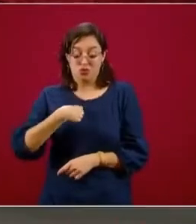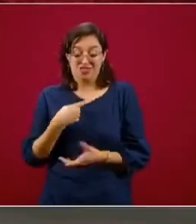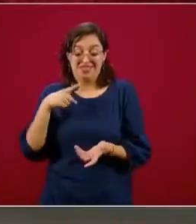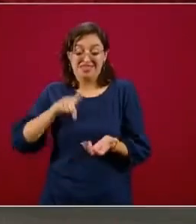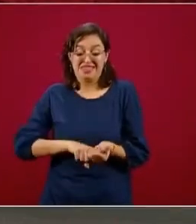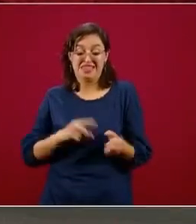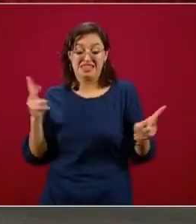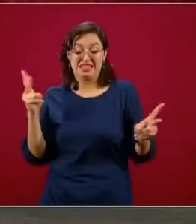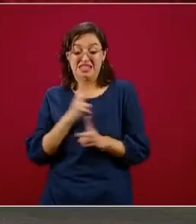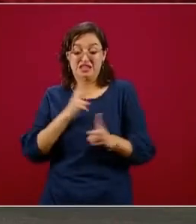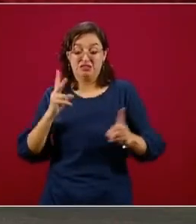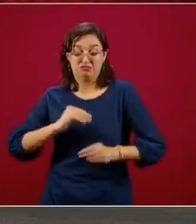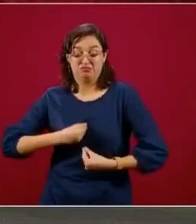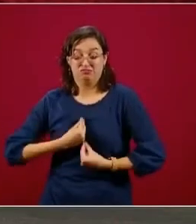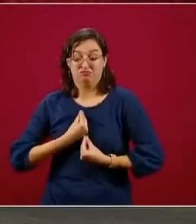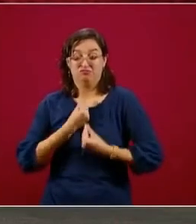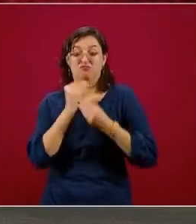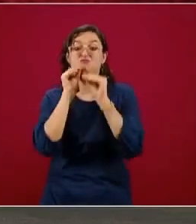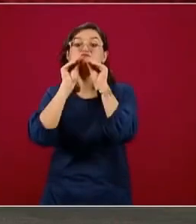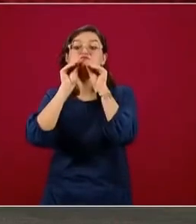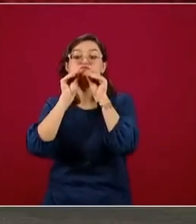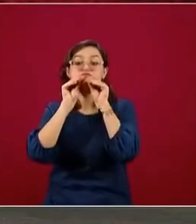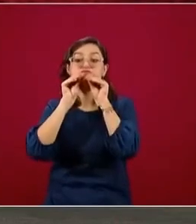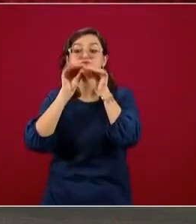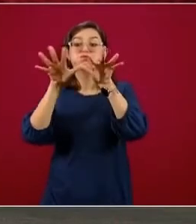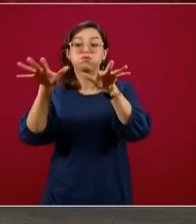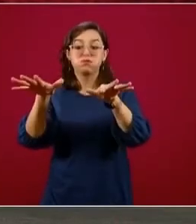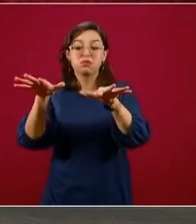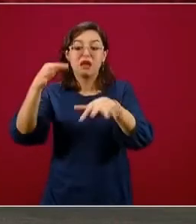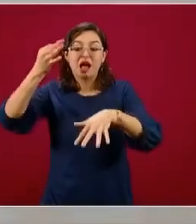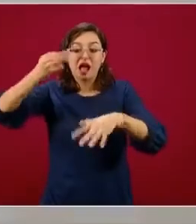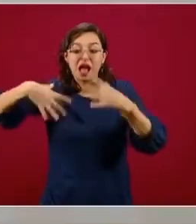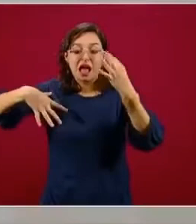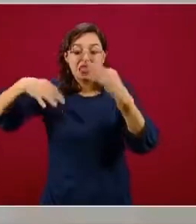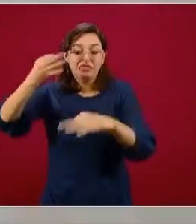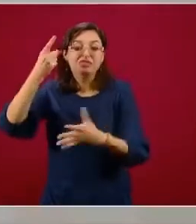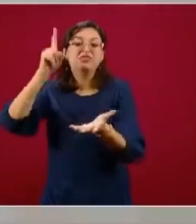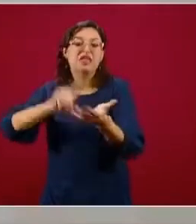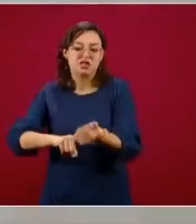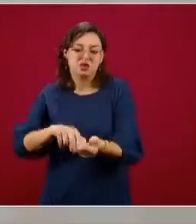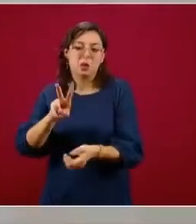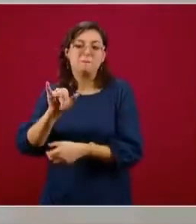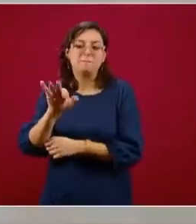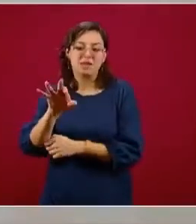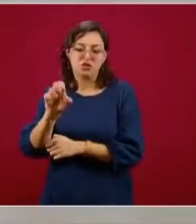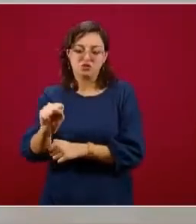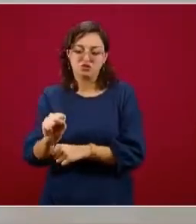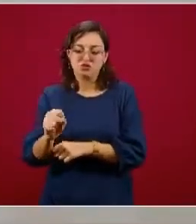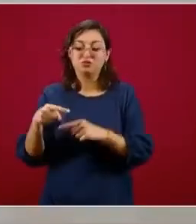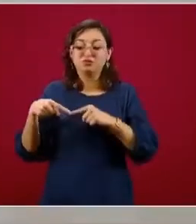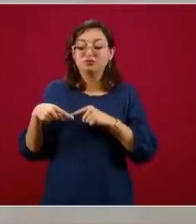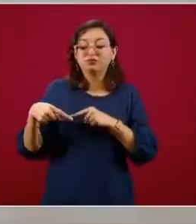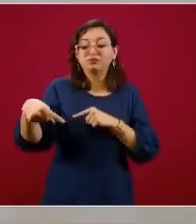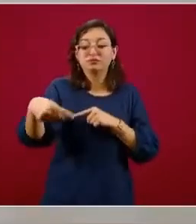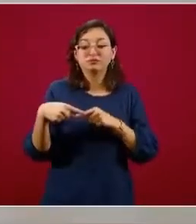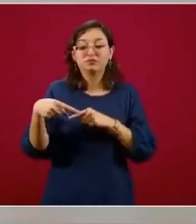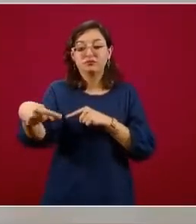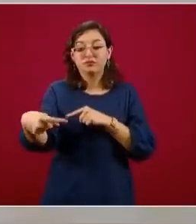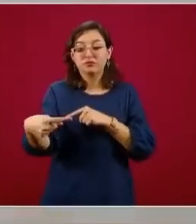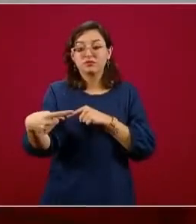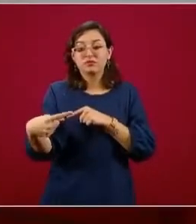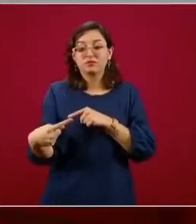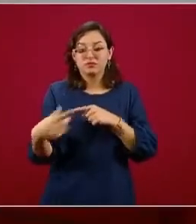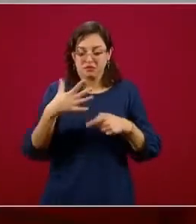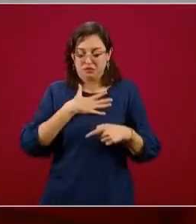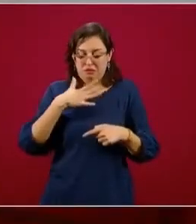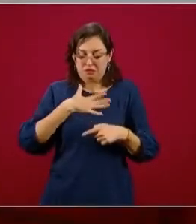para expulsar estas gotitas que tienen al interior los virus, pues a una distancia que excede